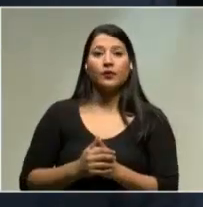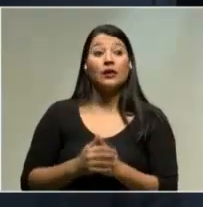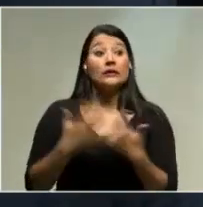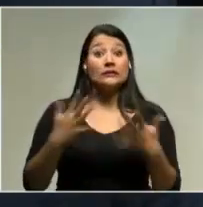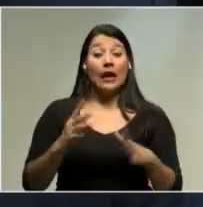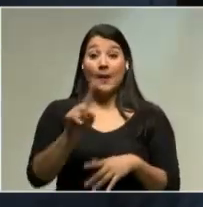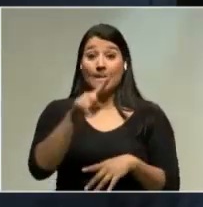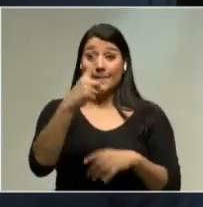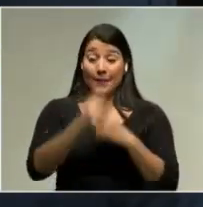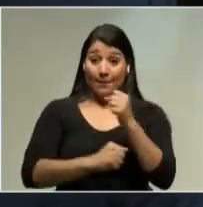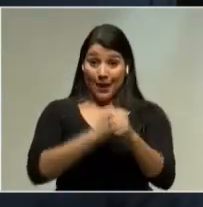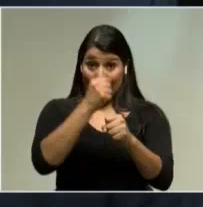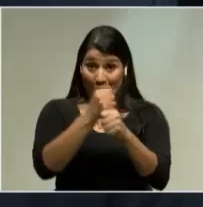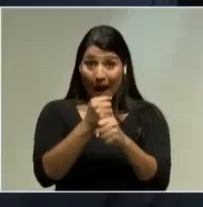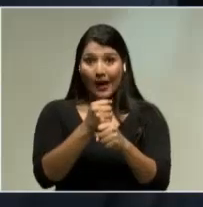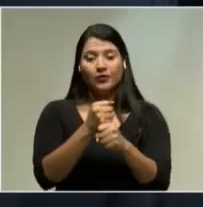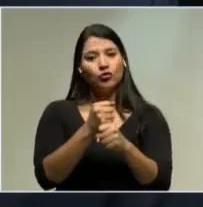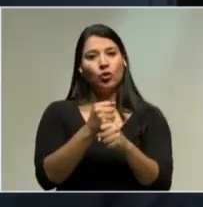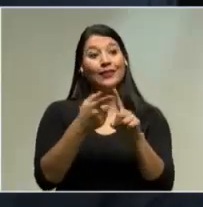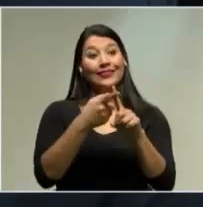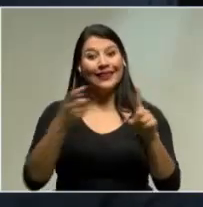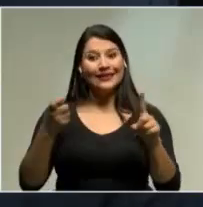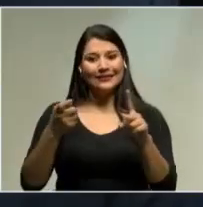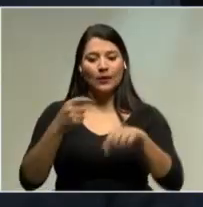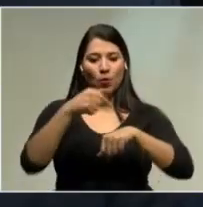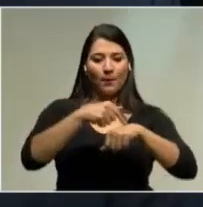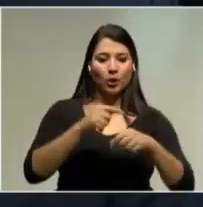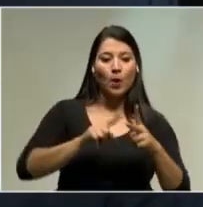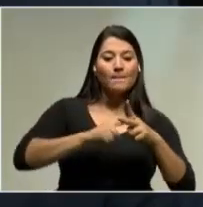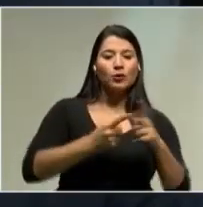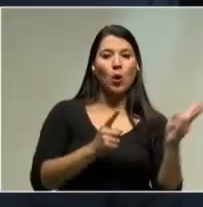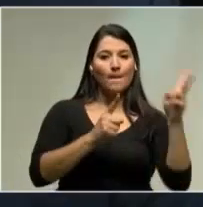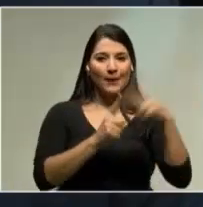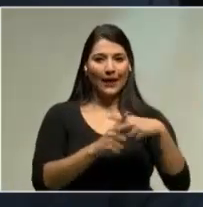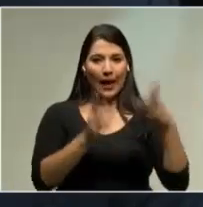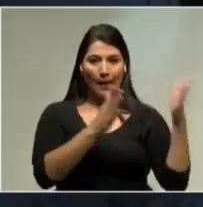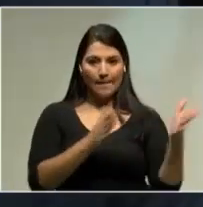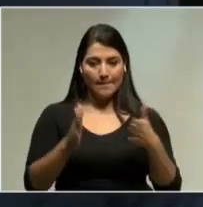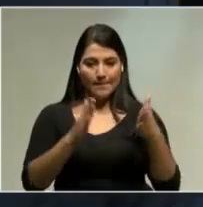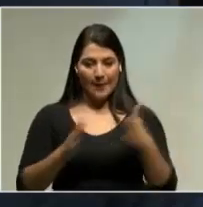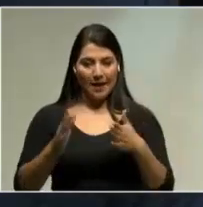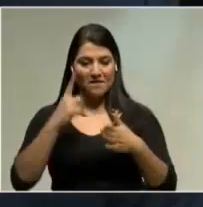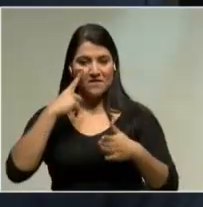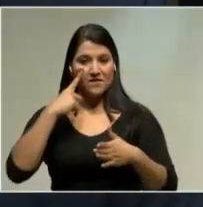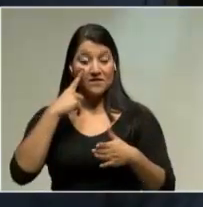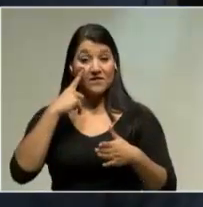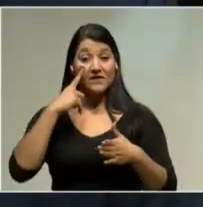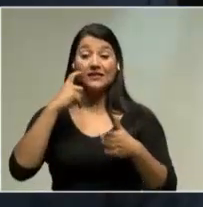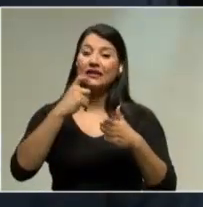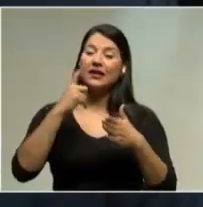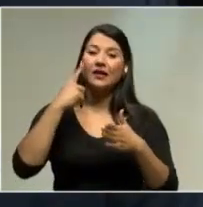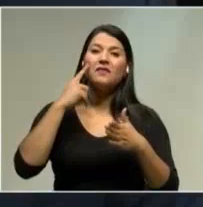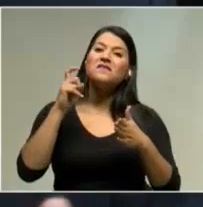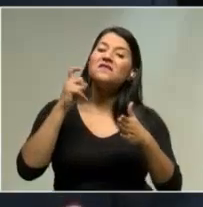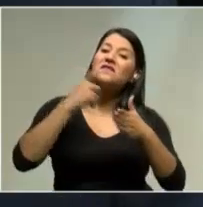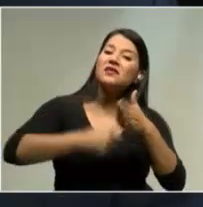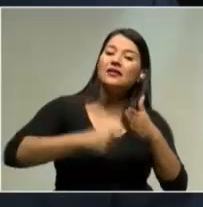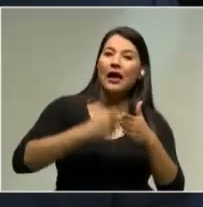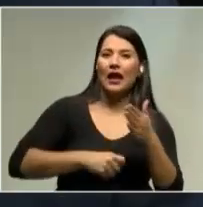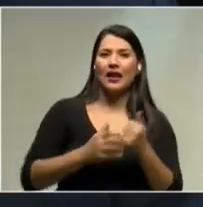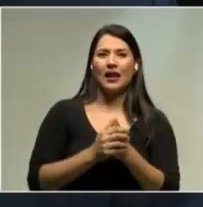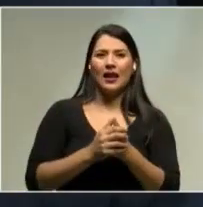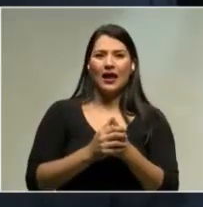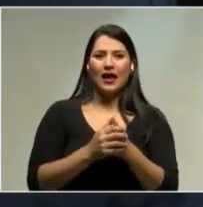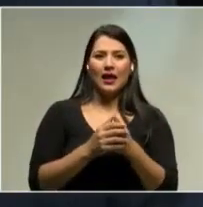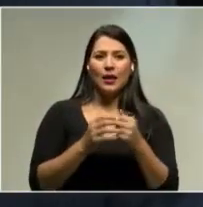primer año de la ejecución del plan fiscal, los números en Costa Rica de desempleo y de costo de la